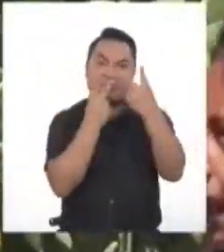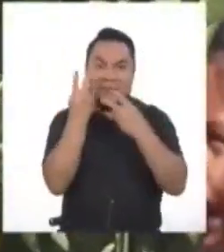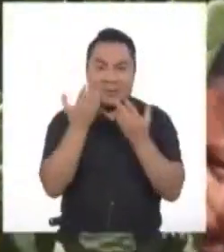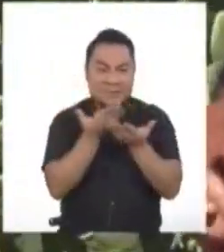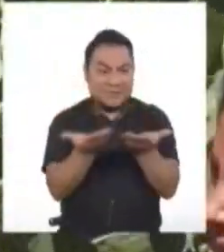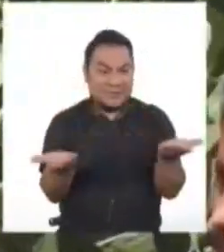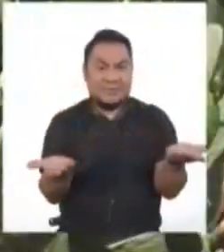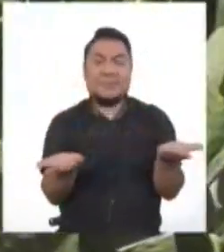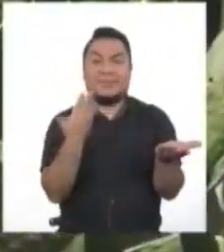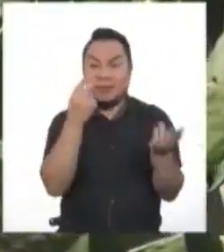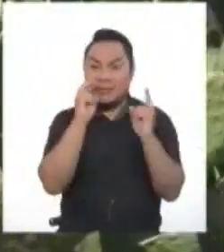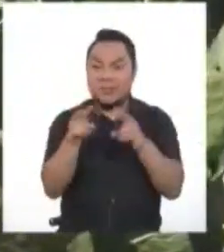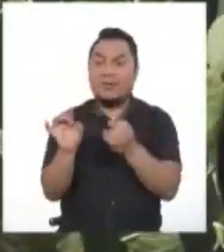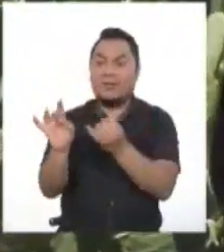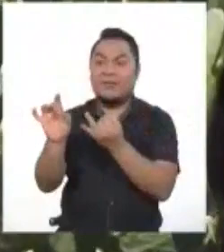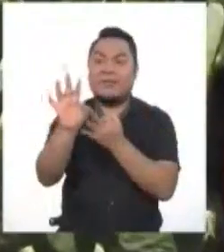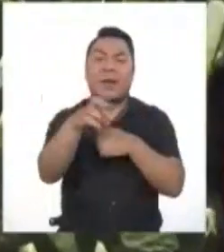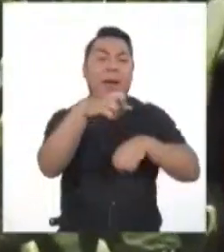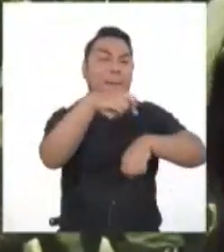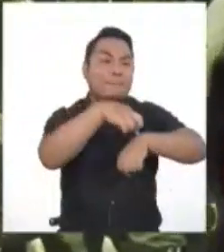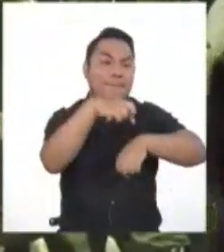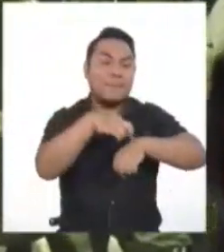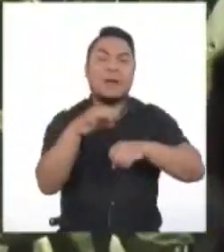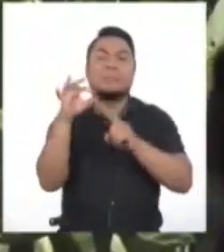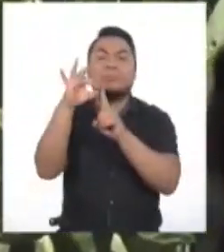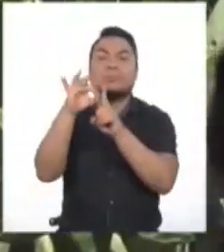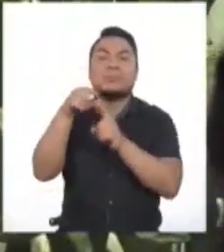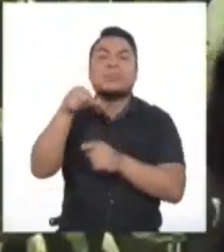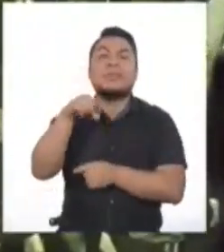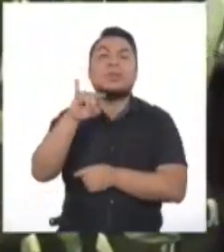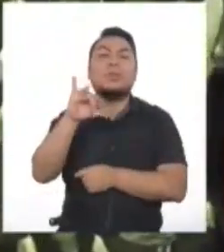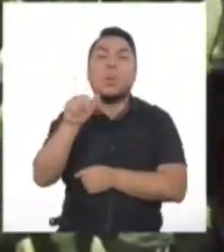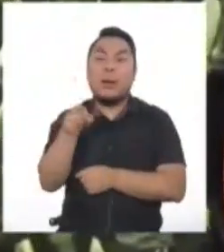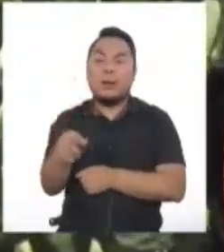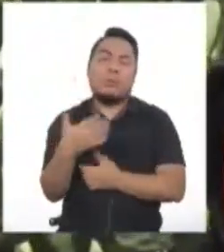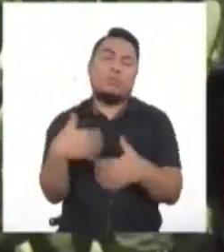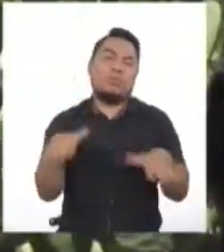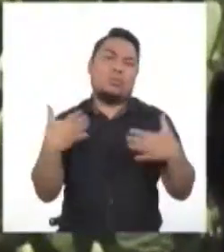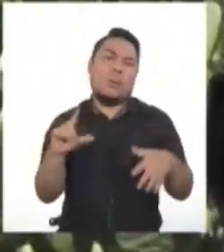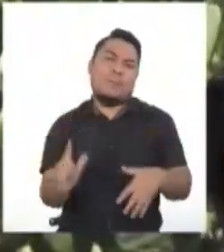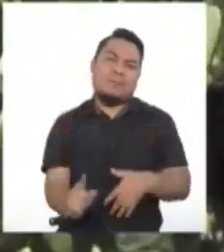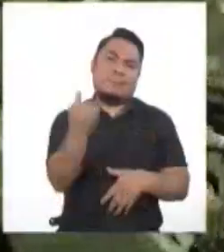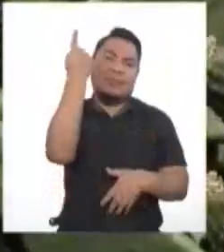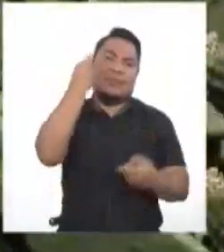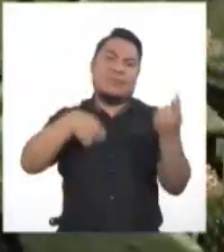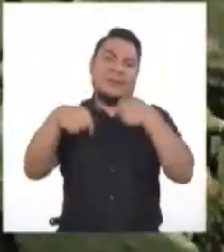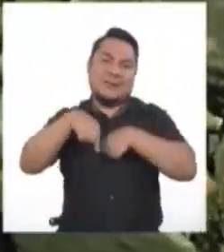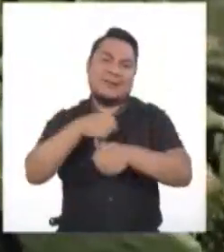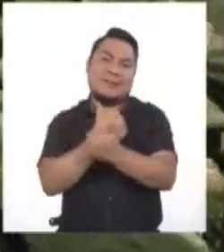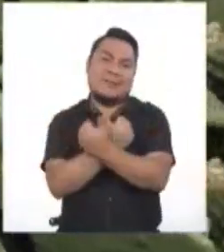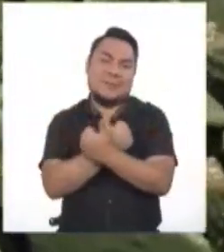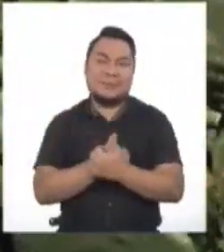nuestra realidad, nuestros productos, ¿no? La papa, la quinoa, que son nuestros productos bandera de nuestra región.